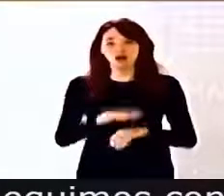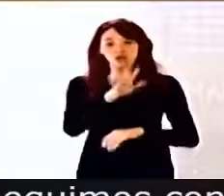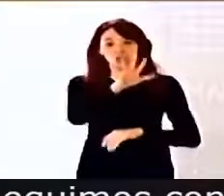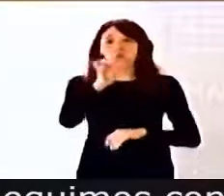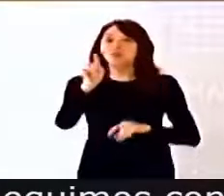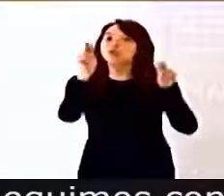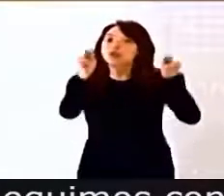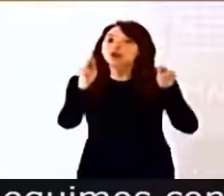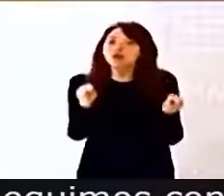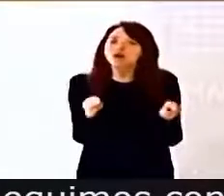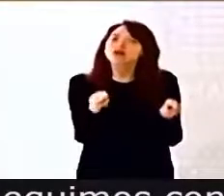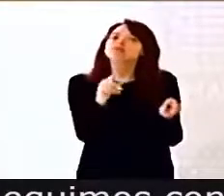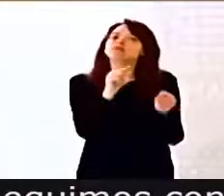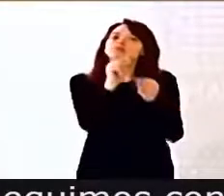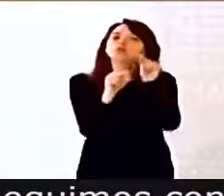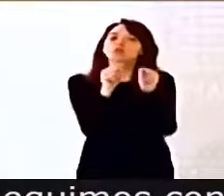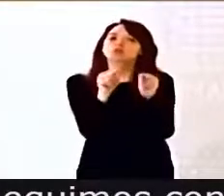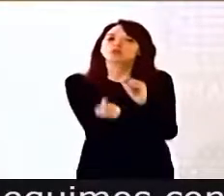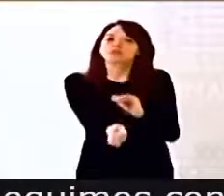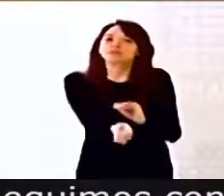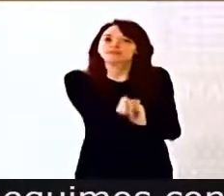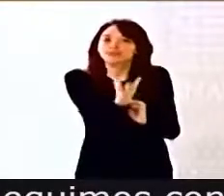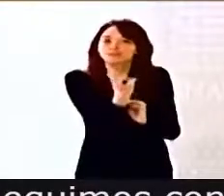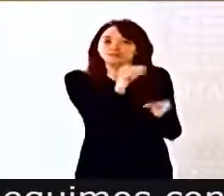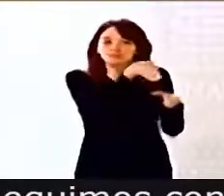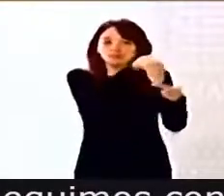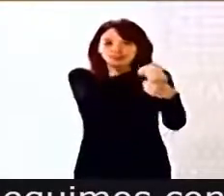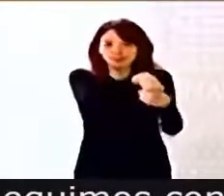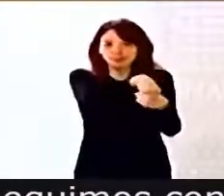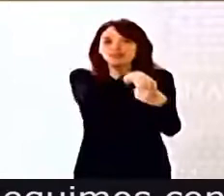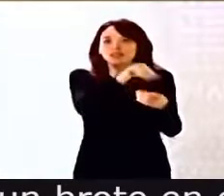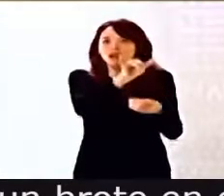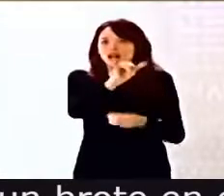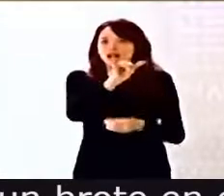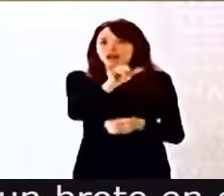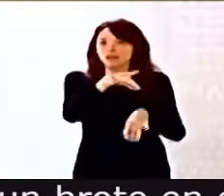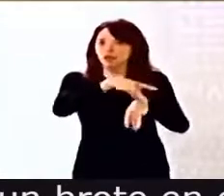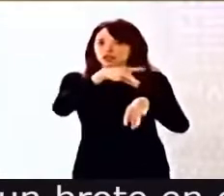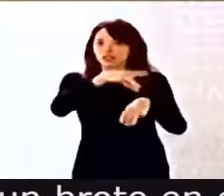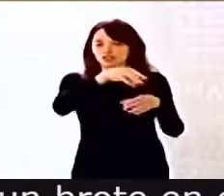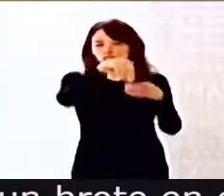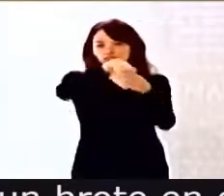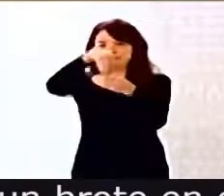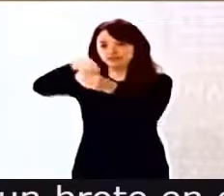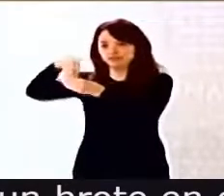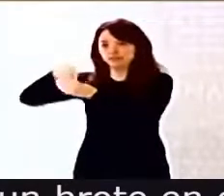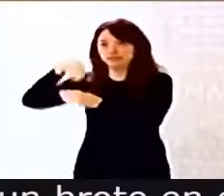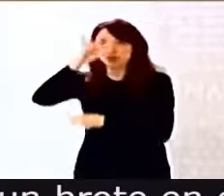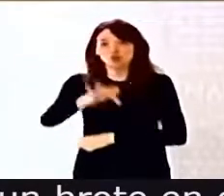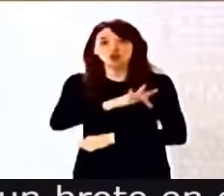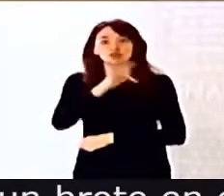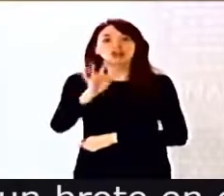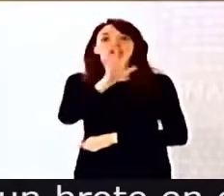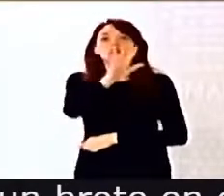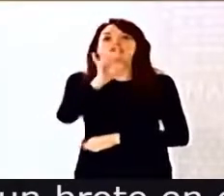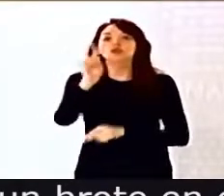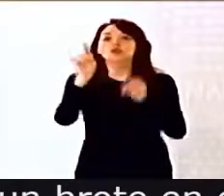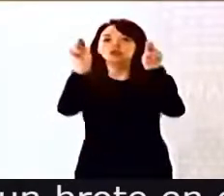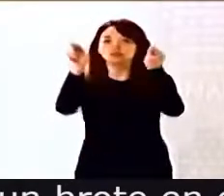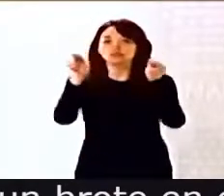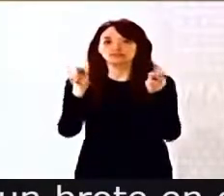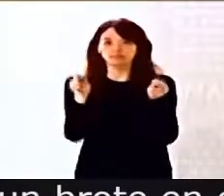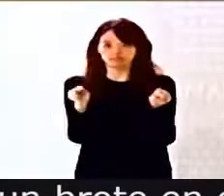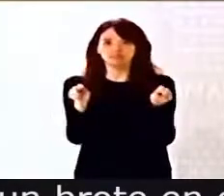considerar que hay un brote en este momento de positivos, 51 centros,